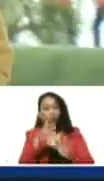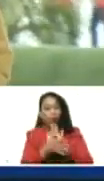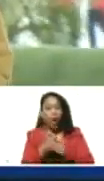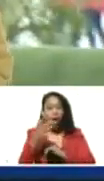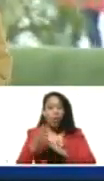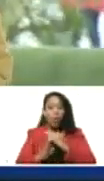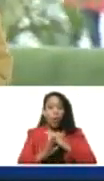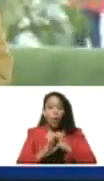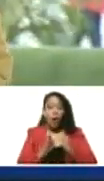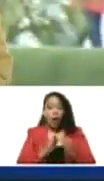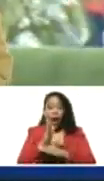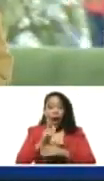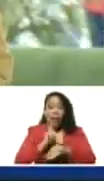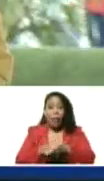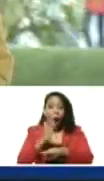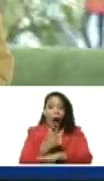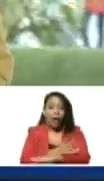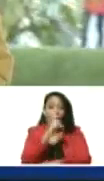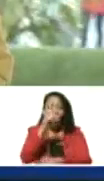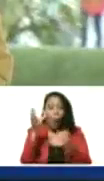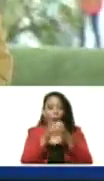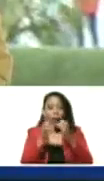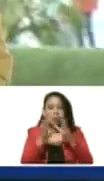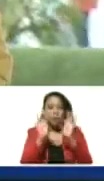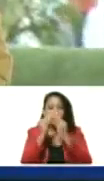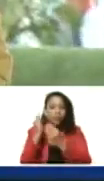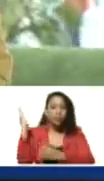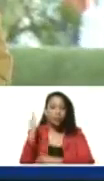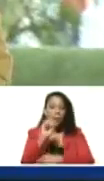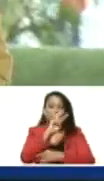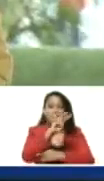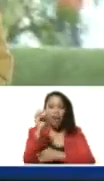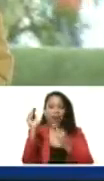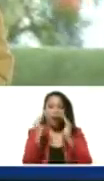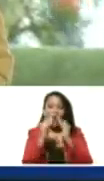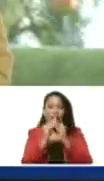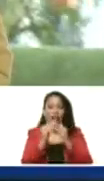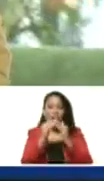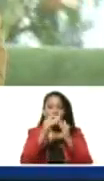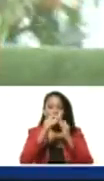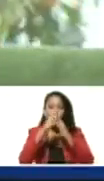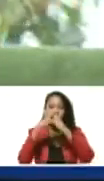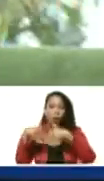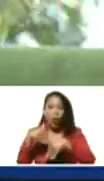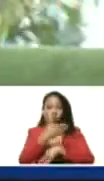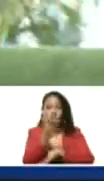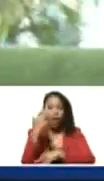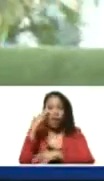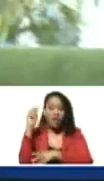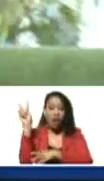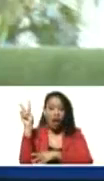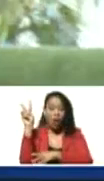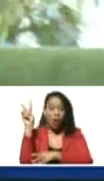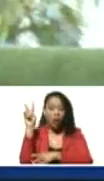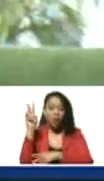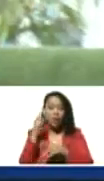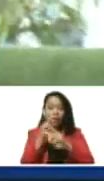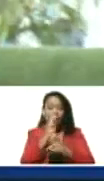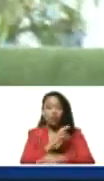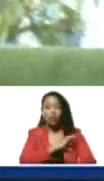que desalojar a tiempo a un grupo de familias y se vinieron 20 casas abajo. Ustedes vieron por las redes sociales las